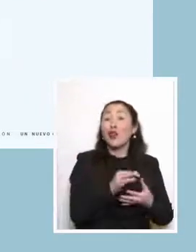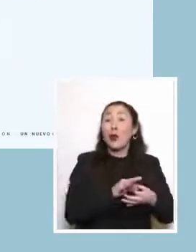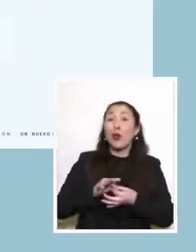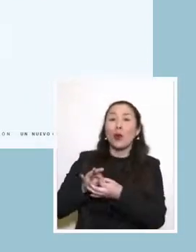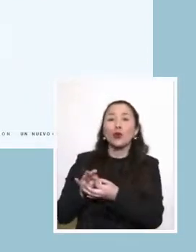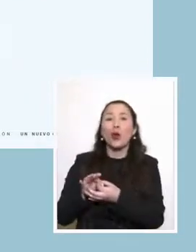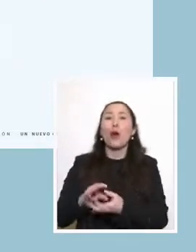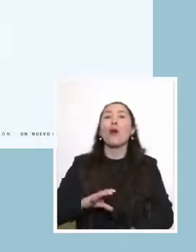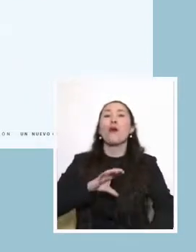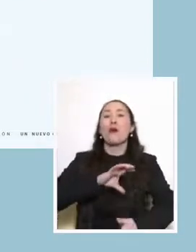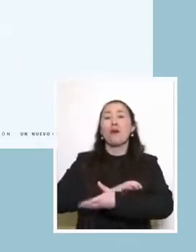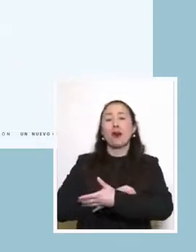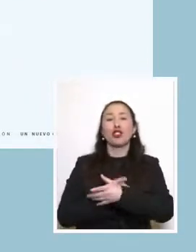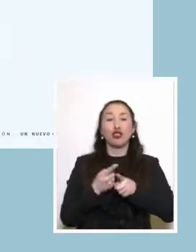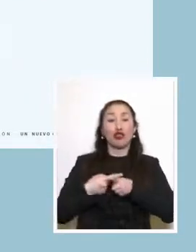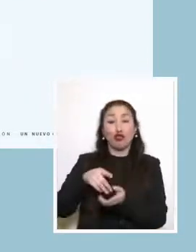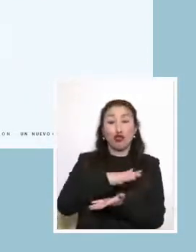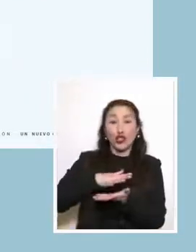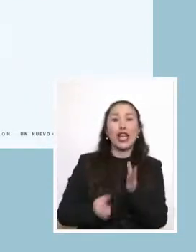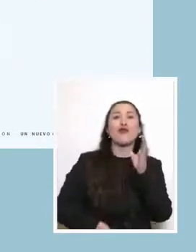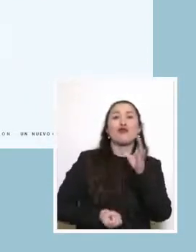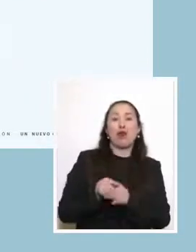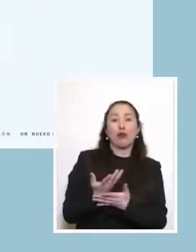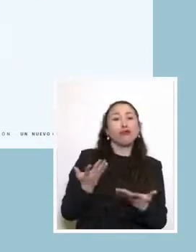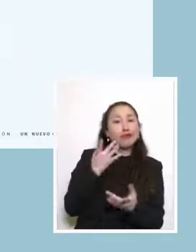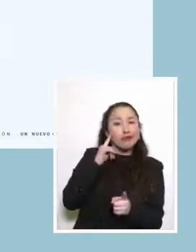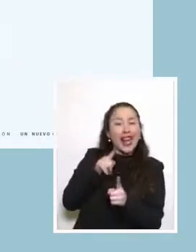contrato social de la educación.